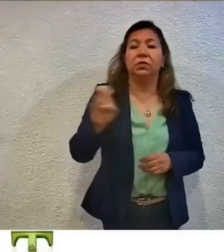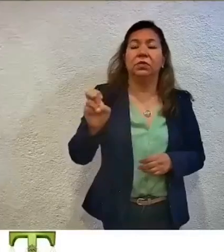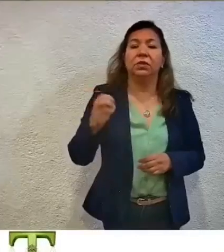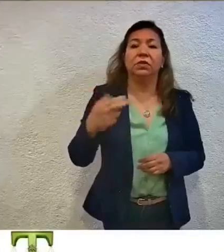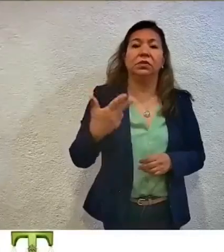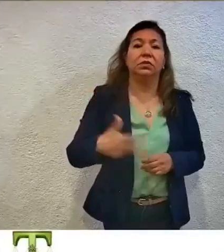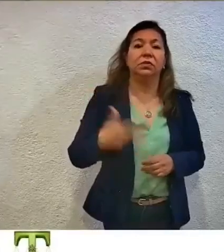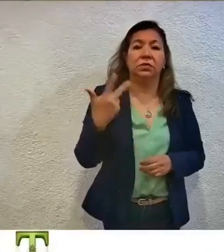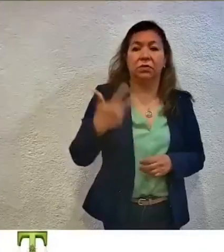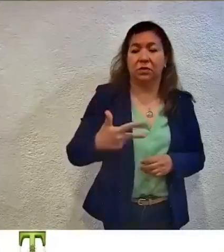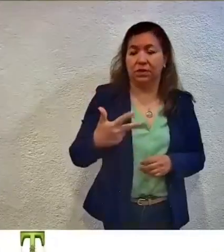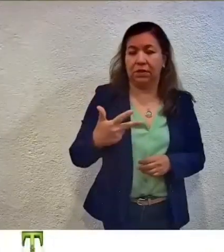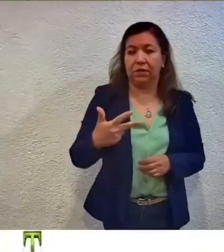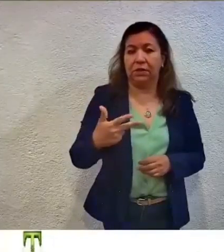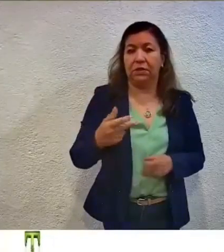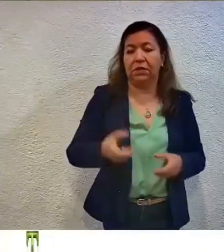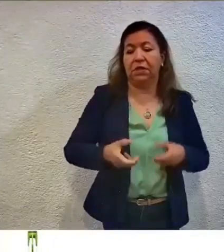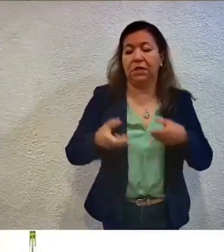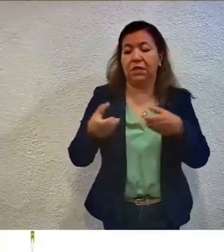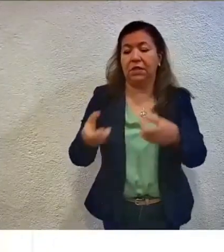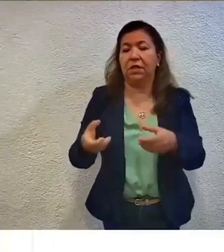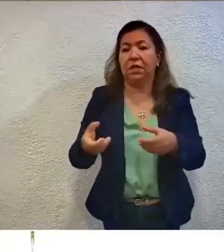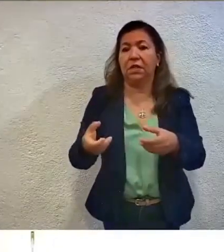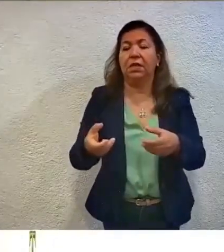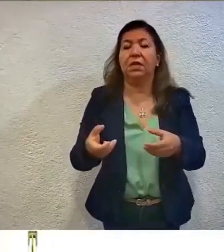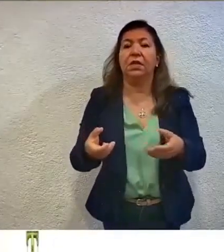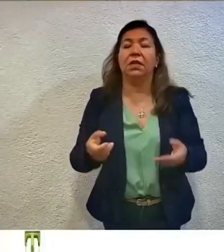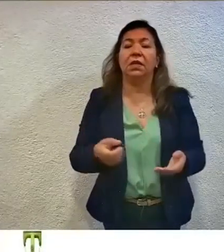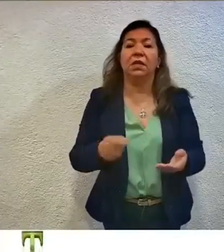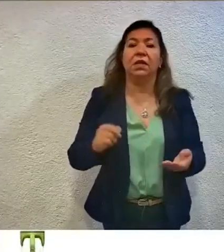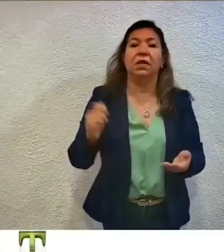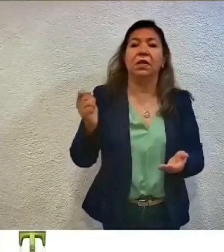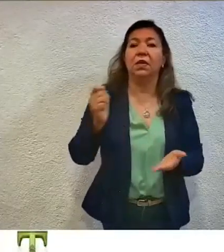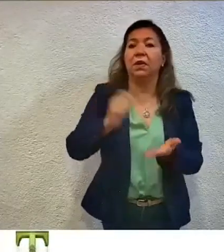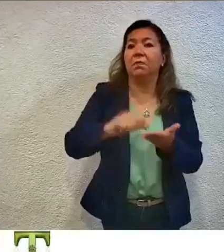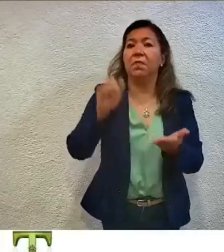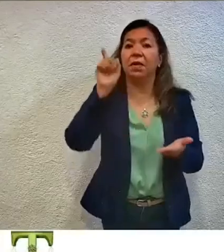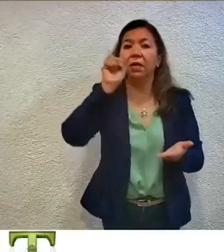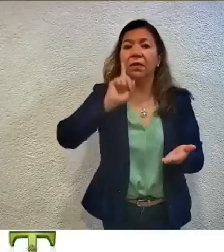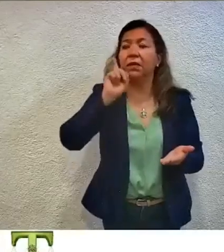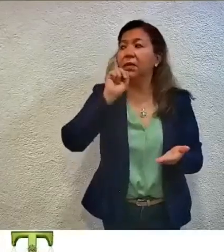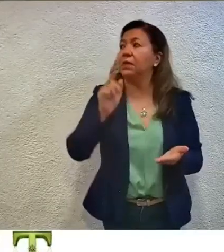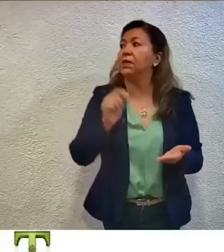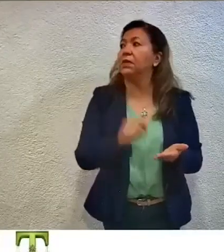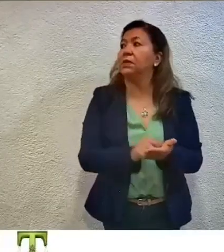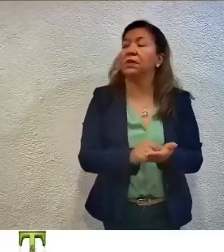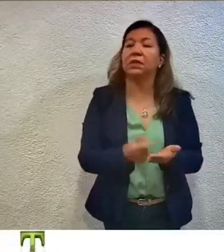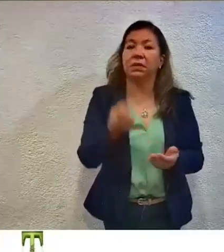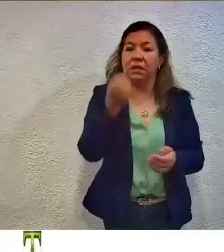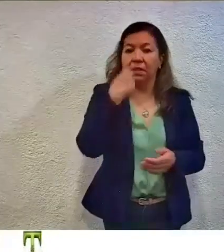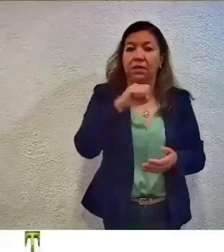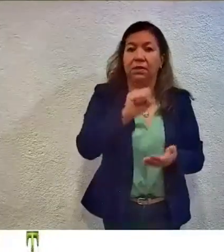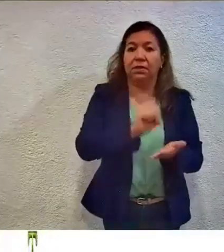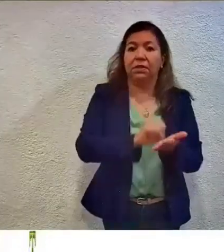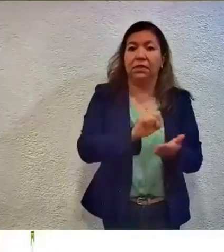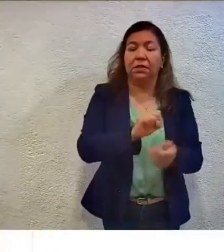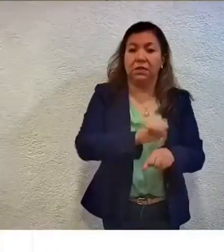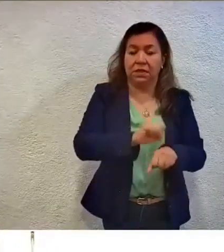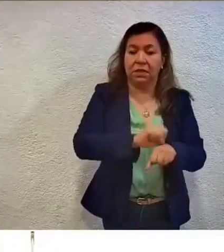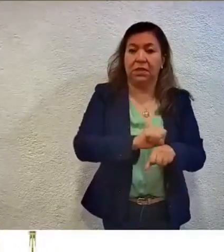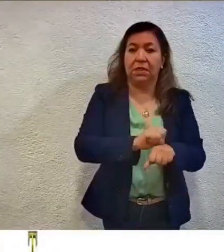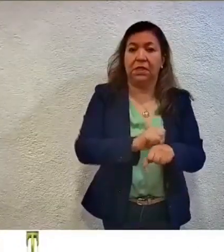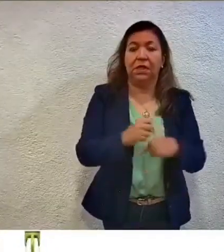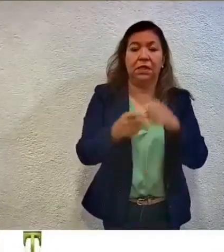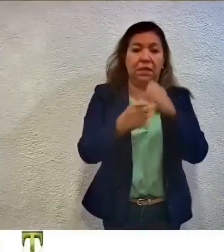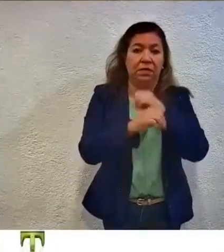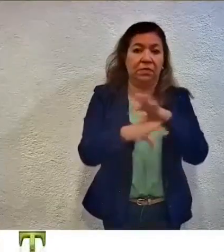año, acumulados todos, que fueron turnados también a la ponencia a mi cargo. Por lo tanto, le solicito, secretaria, nos